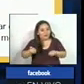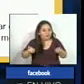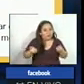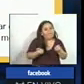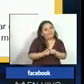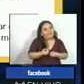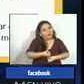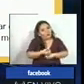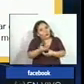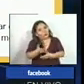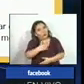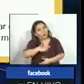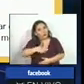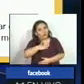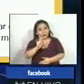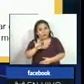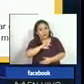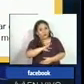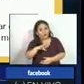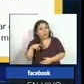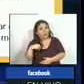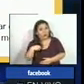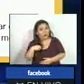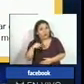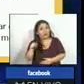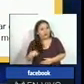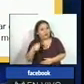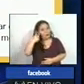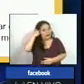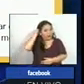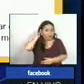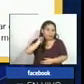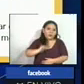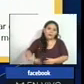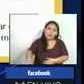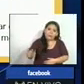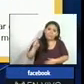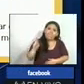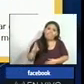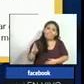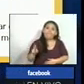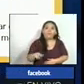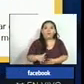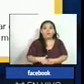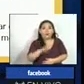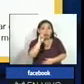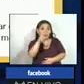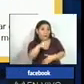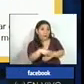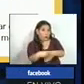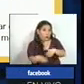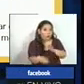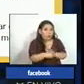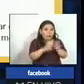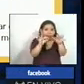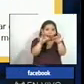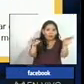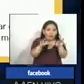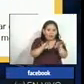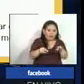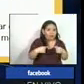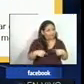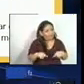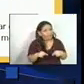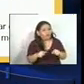condolencias a la familia del fallecido, quien asegura era uno de sus mejores amigos. El parlamentario dice que ha estado y